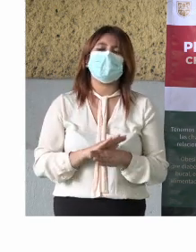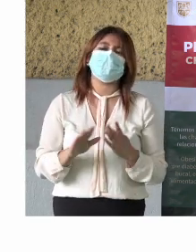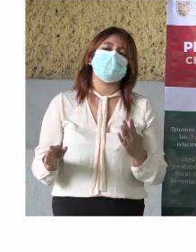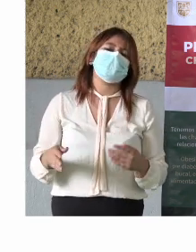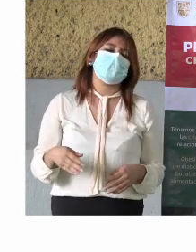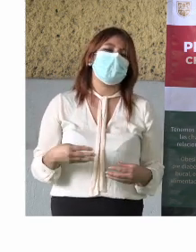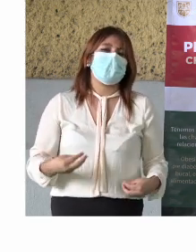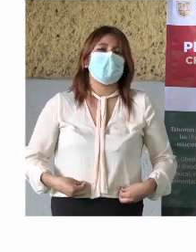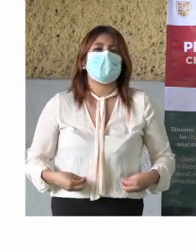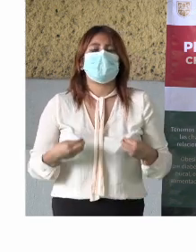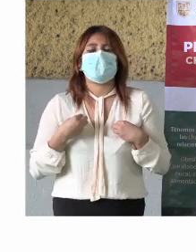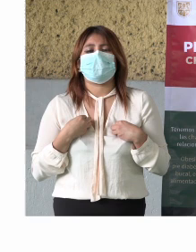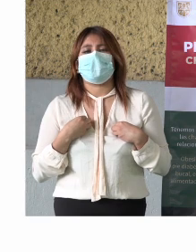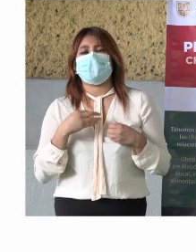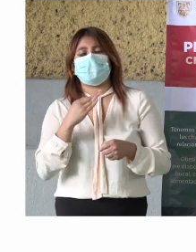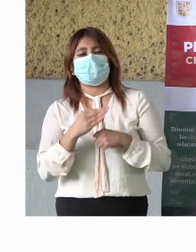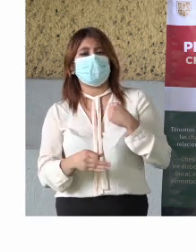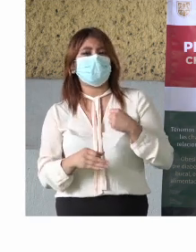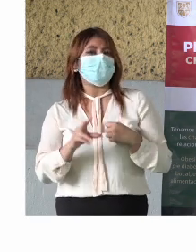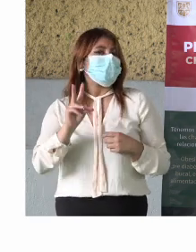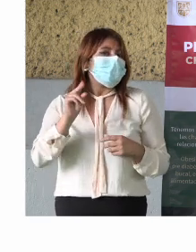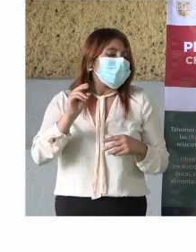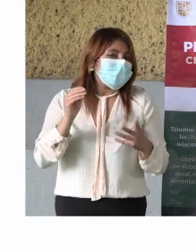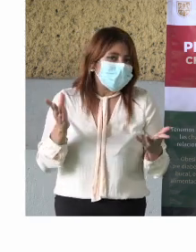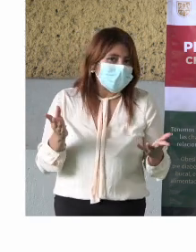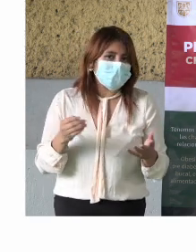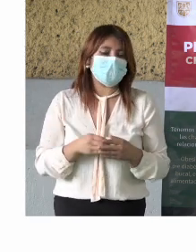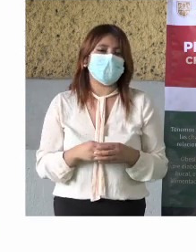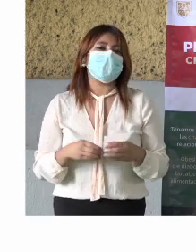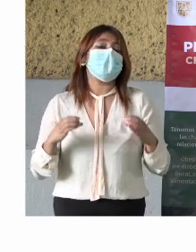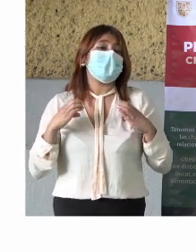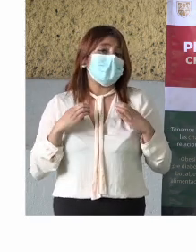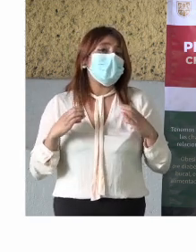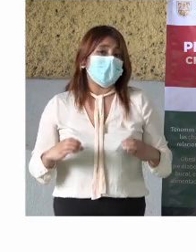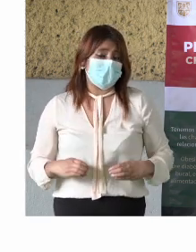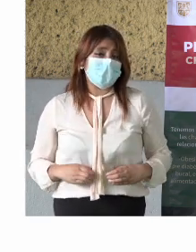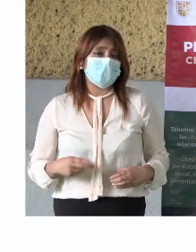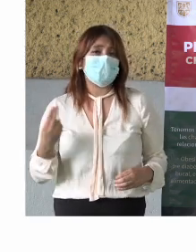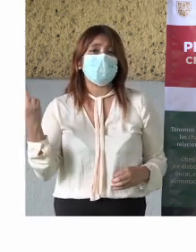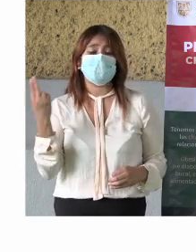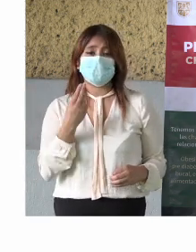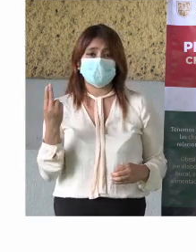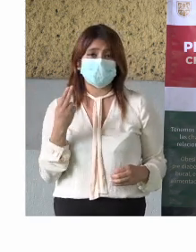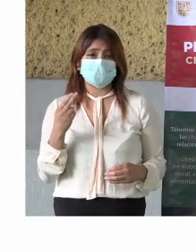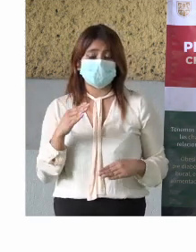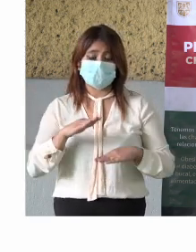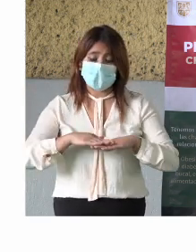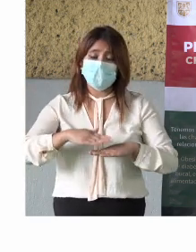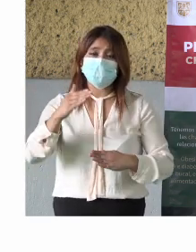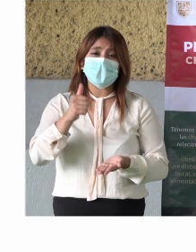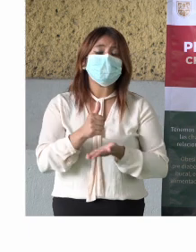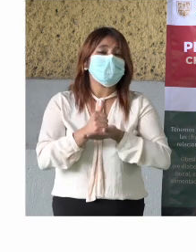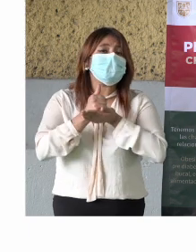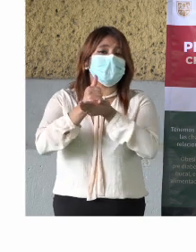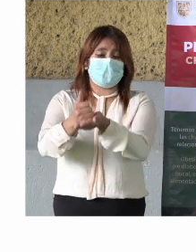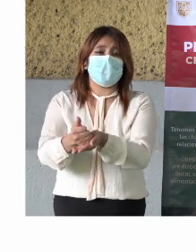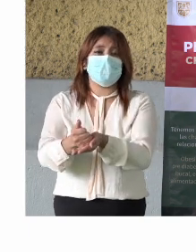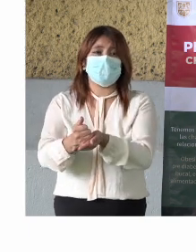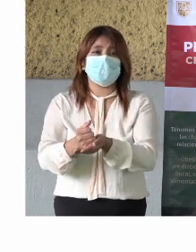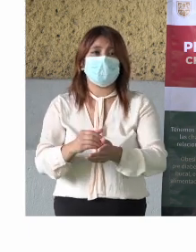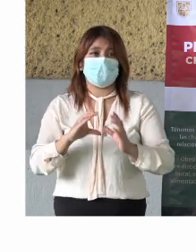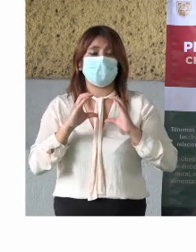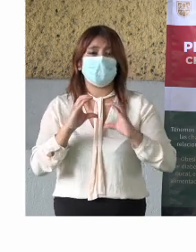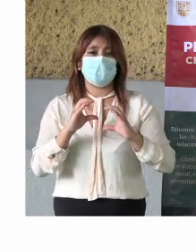vida porque empezamos insulina. No, sino más bien porque el cuerpo necesita que sigamos ayudándole a poder controlar nuestros niveles